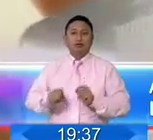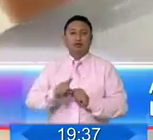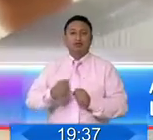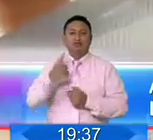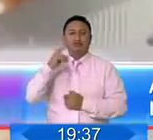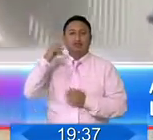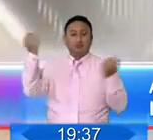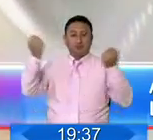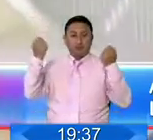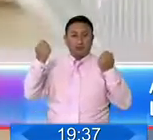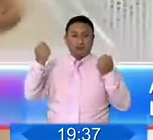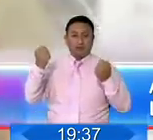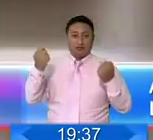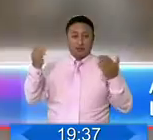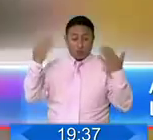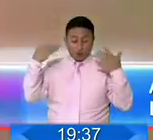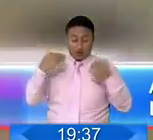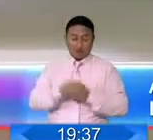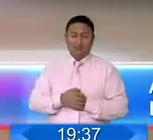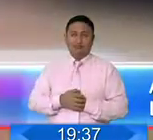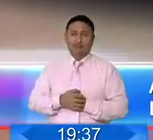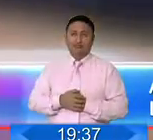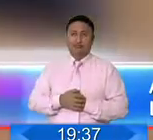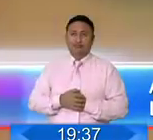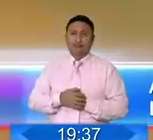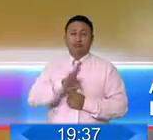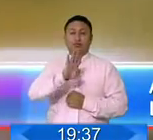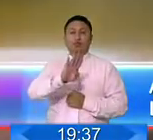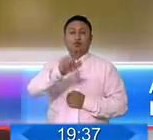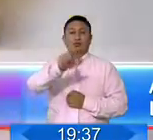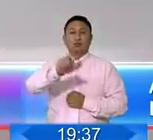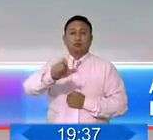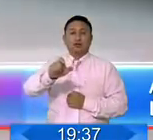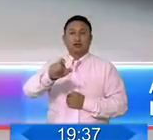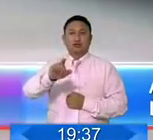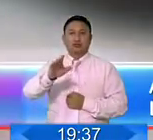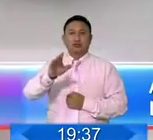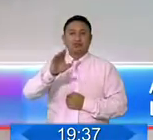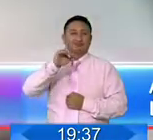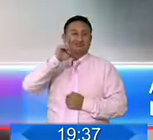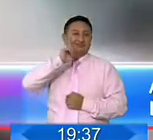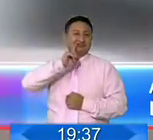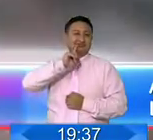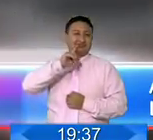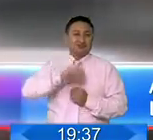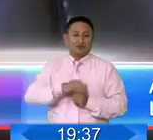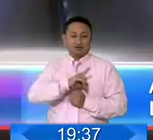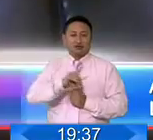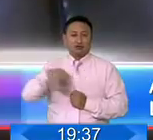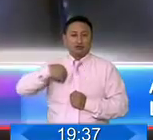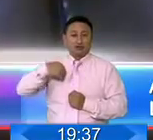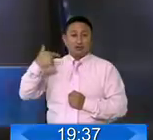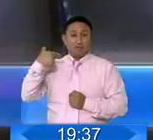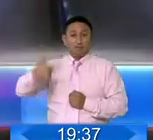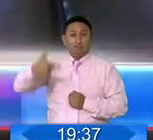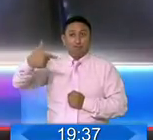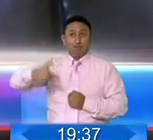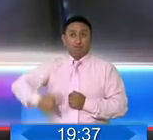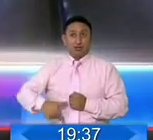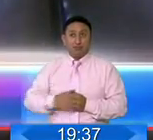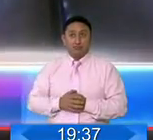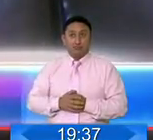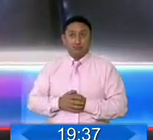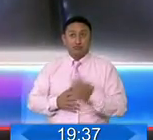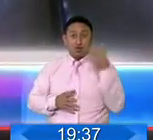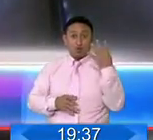de las fiestas julianas. Habían cuatro personas de color que se habían acercado con pistolas. ¿A las cuatro se les